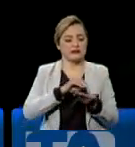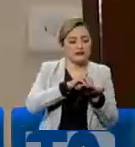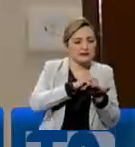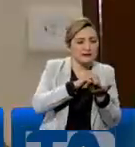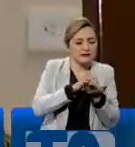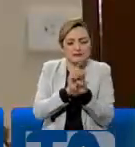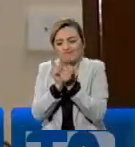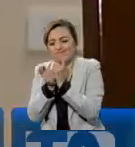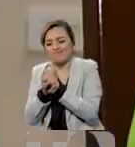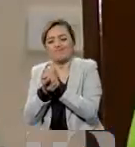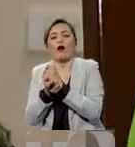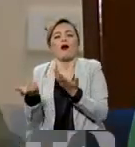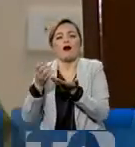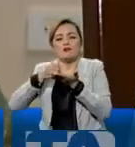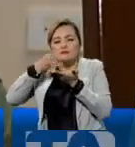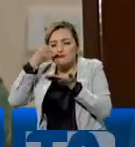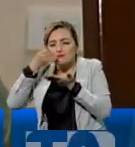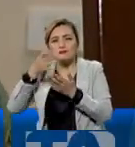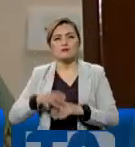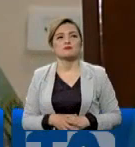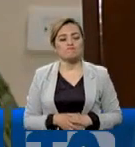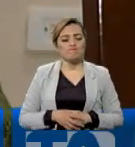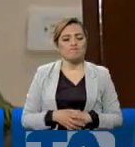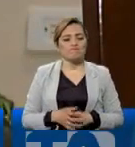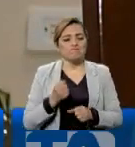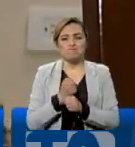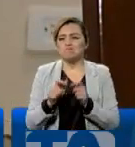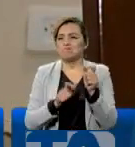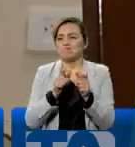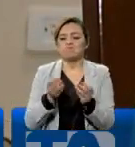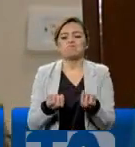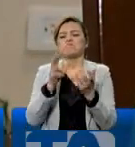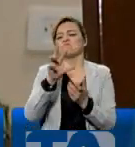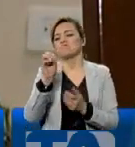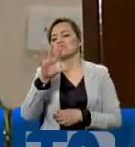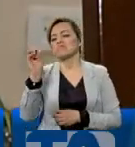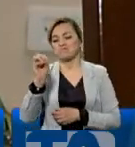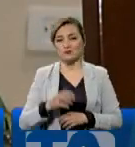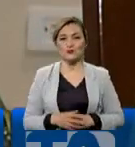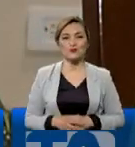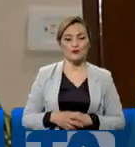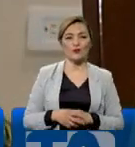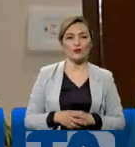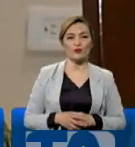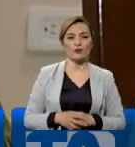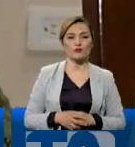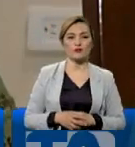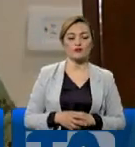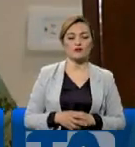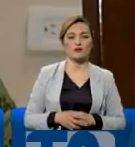cocaína. De acuerdo a las evidencias, trabajaban aquí entre unas 30 a 50 personas y el sector